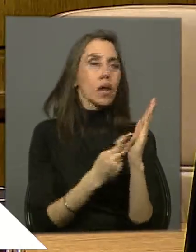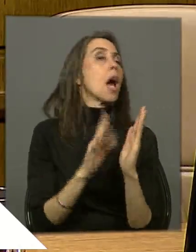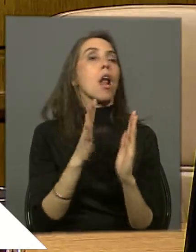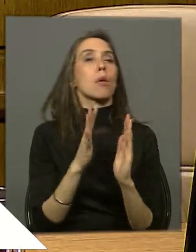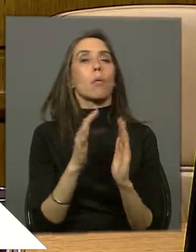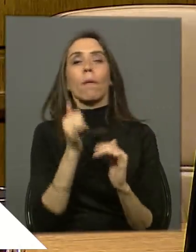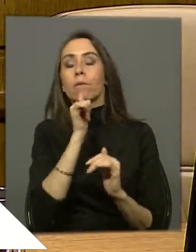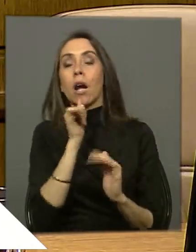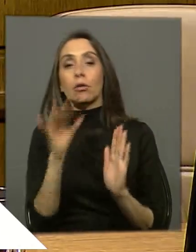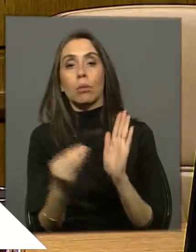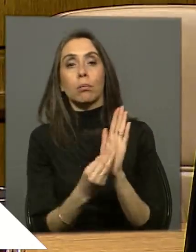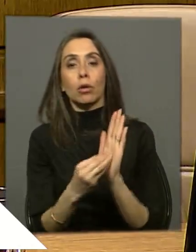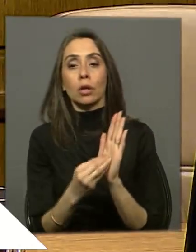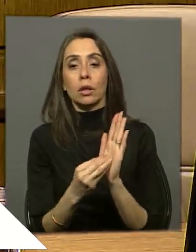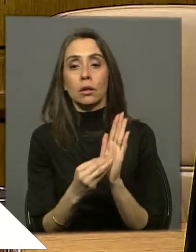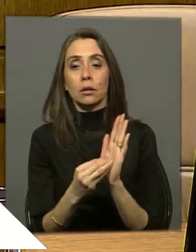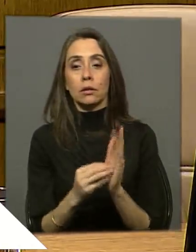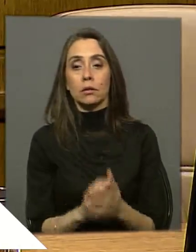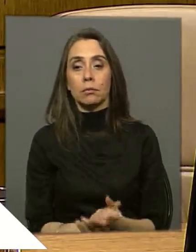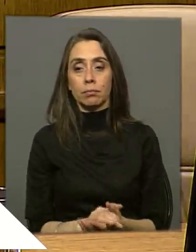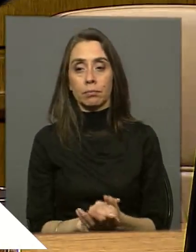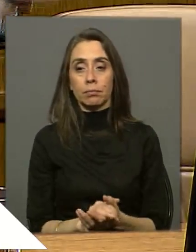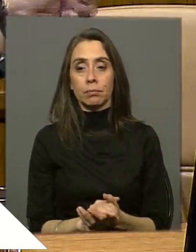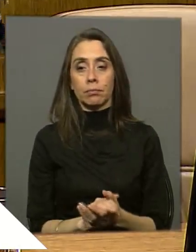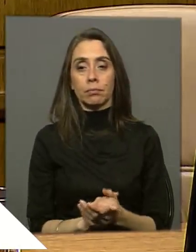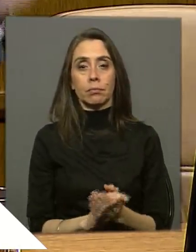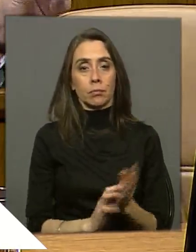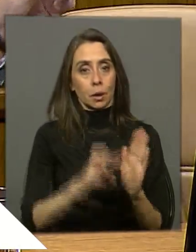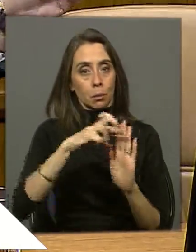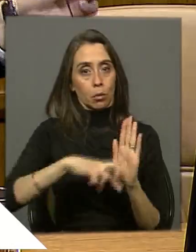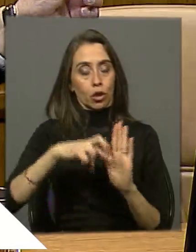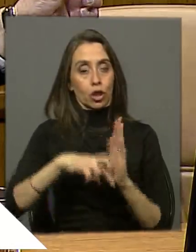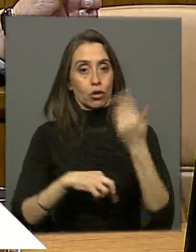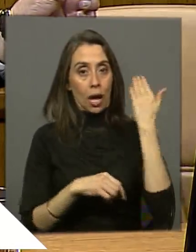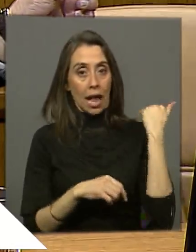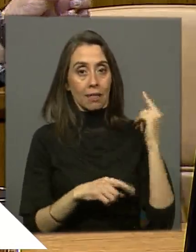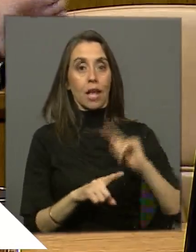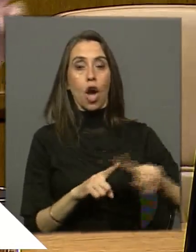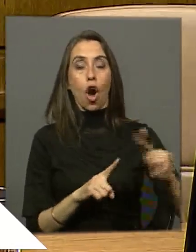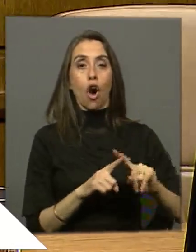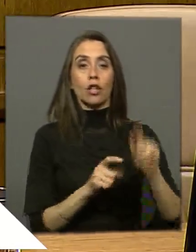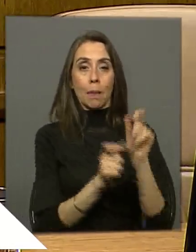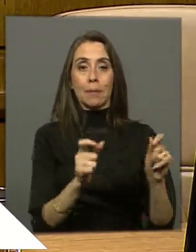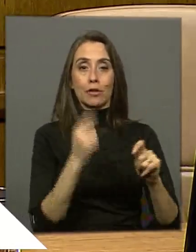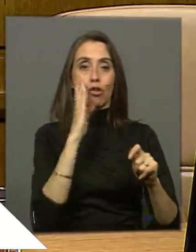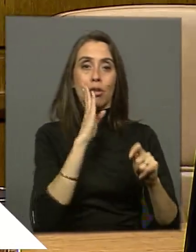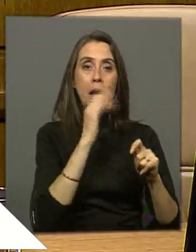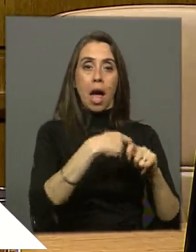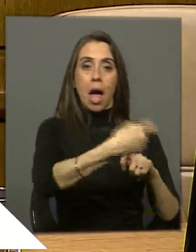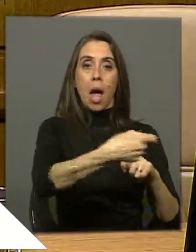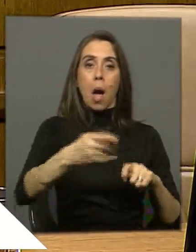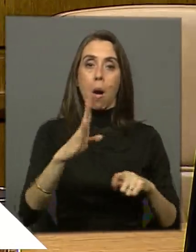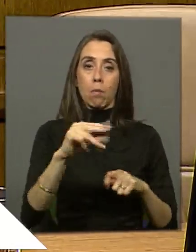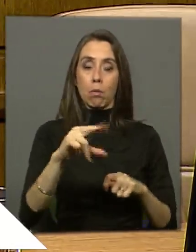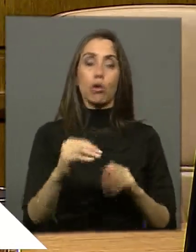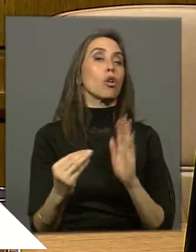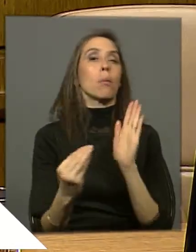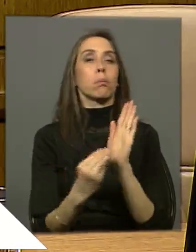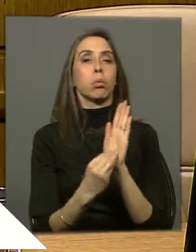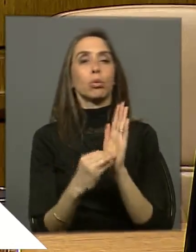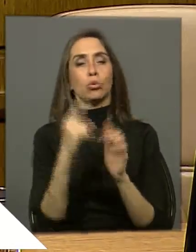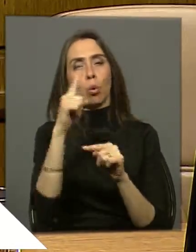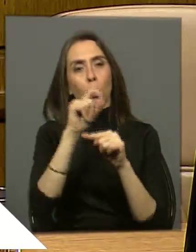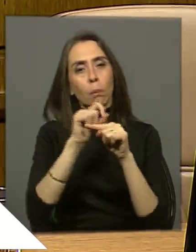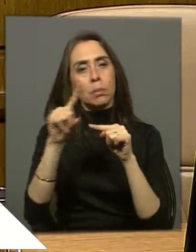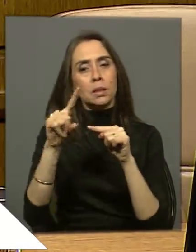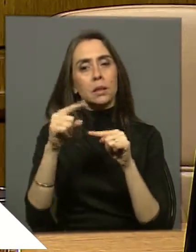si alguien me ayuda, que en los proyectos que hemos visto para otros beneficiarios se incorporó un principio que a